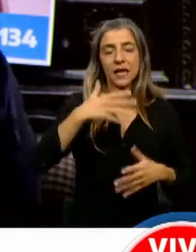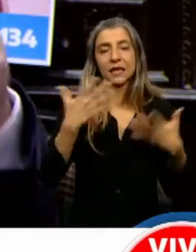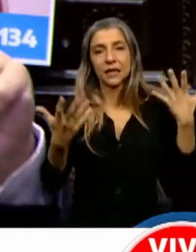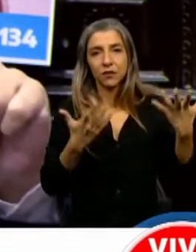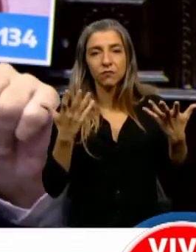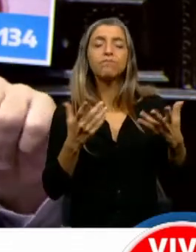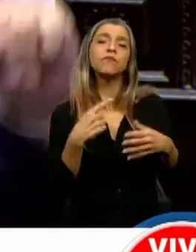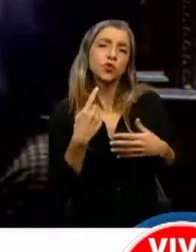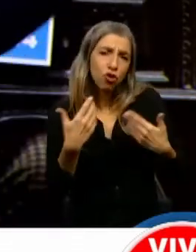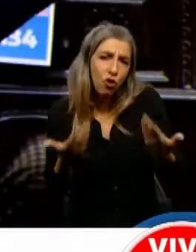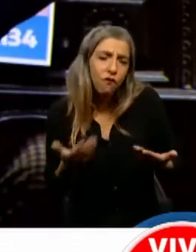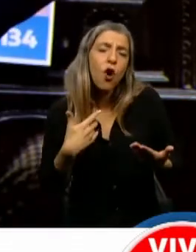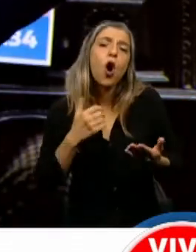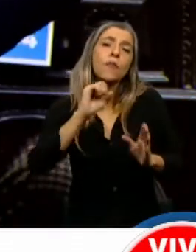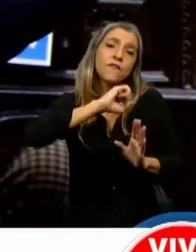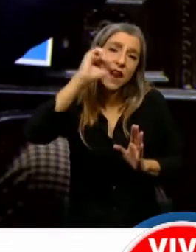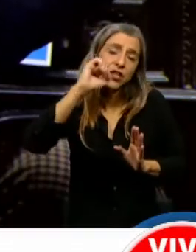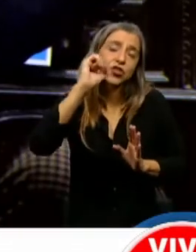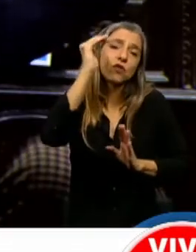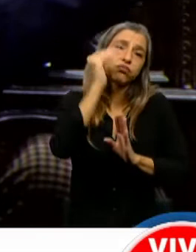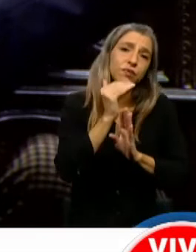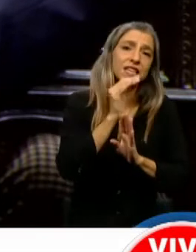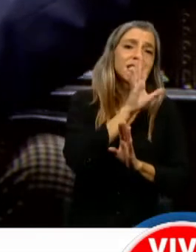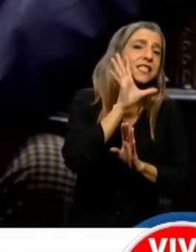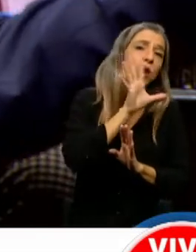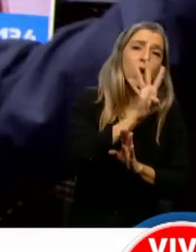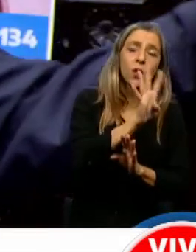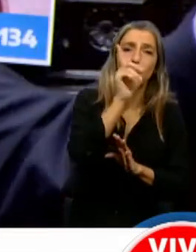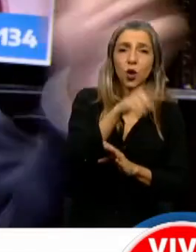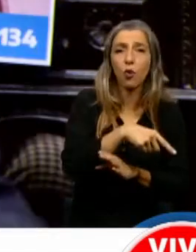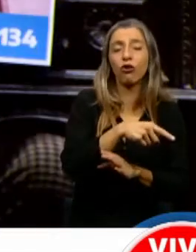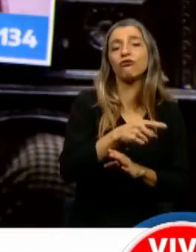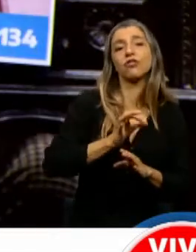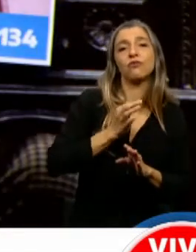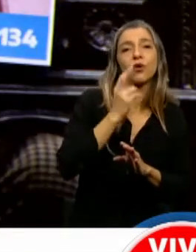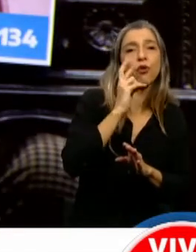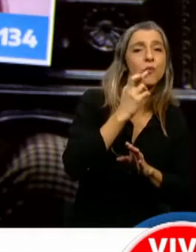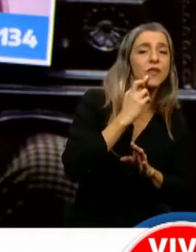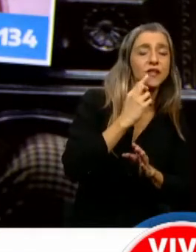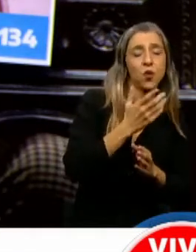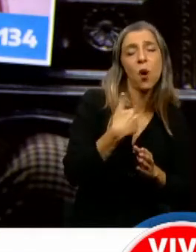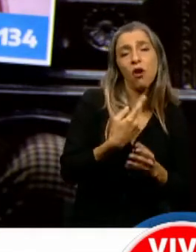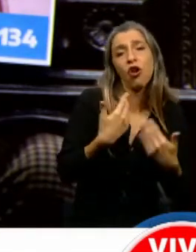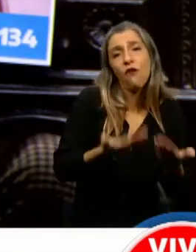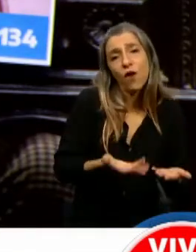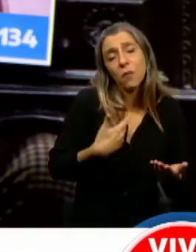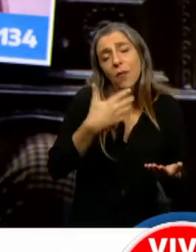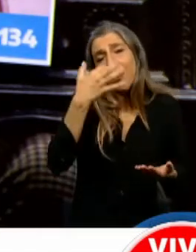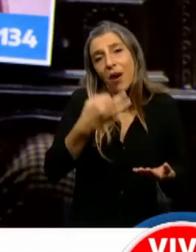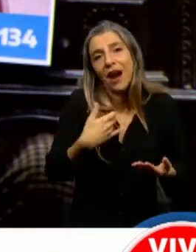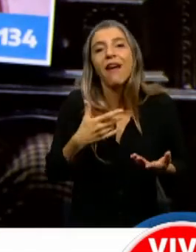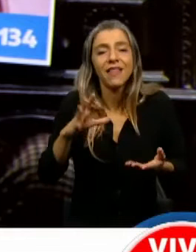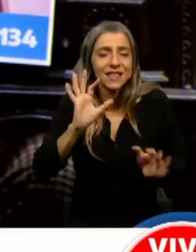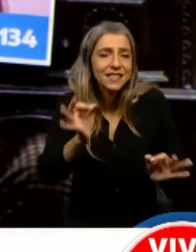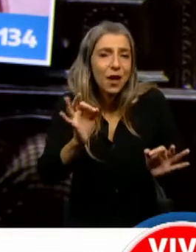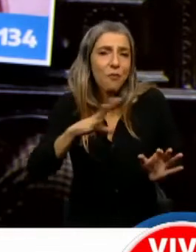bajó la inflación del 54% en 2019 y nos conforma relativamente, pero de cualquier manera